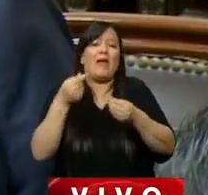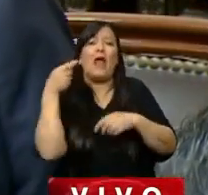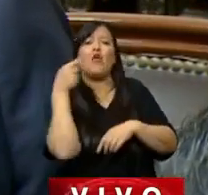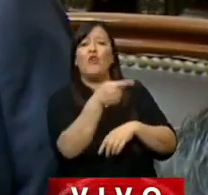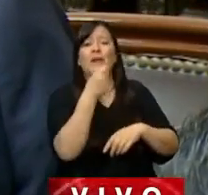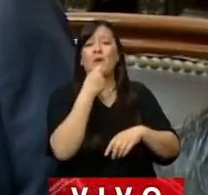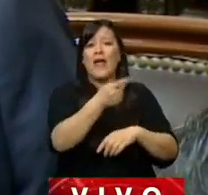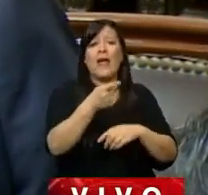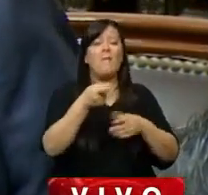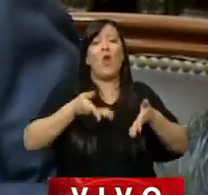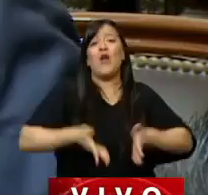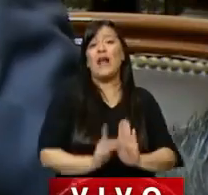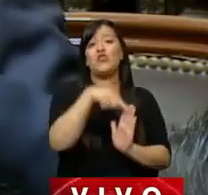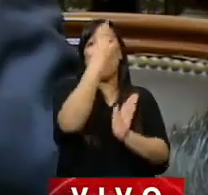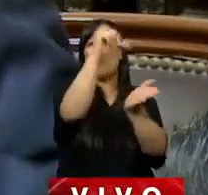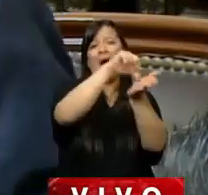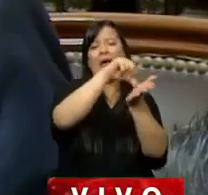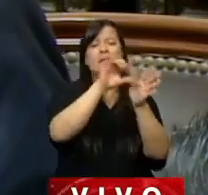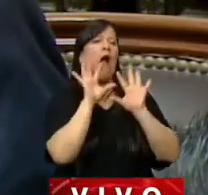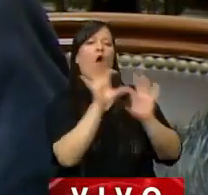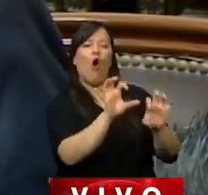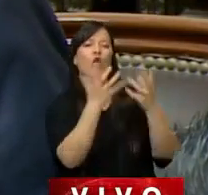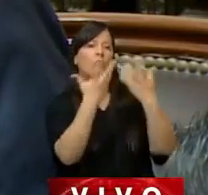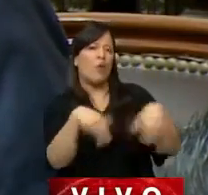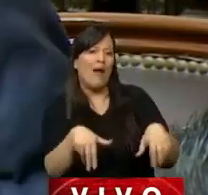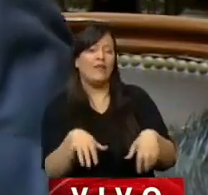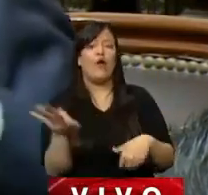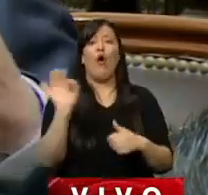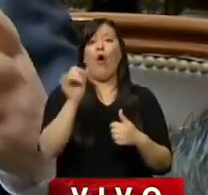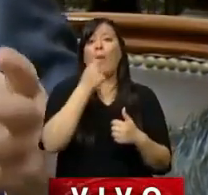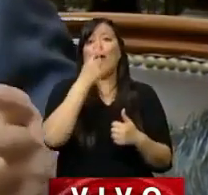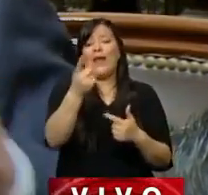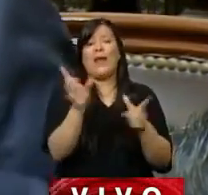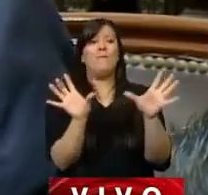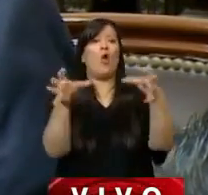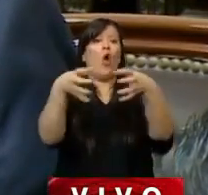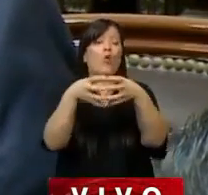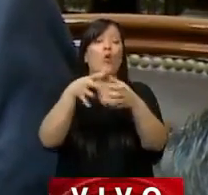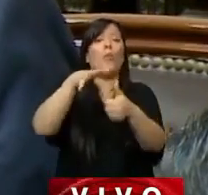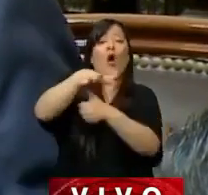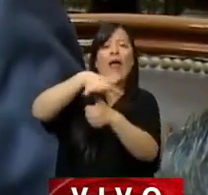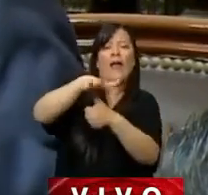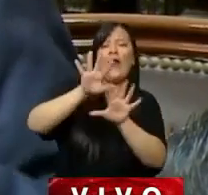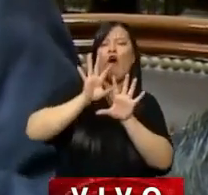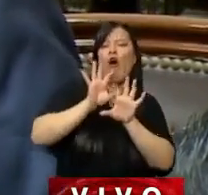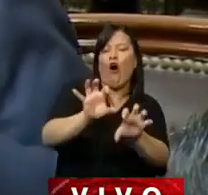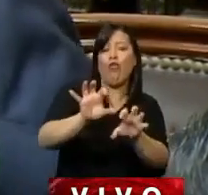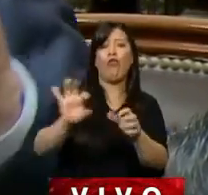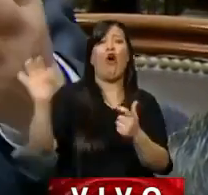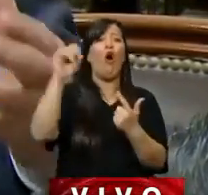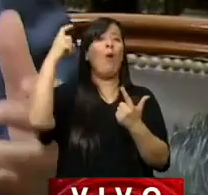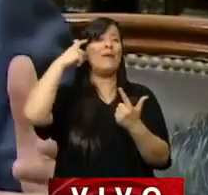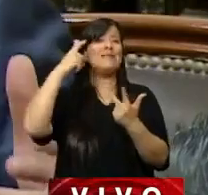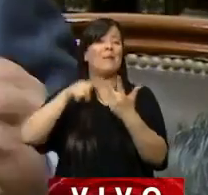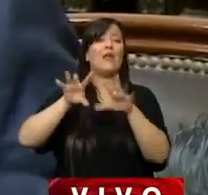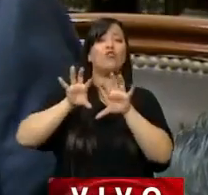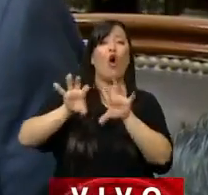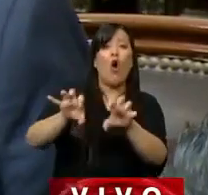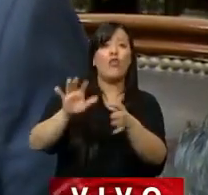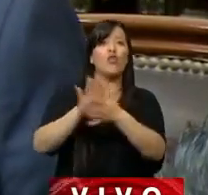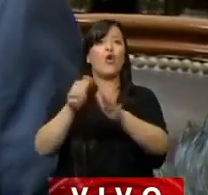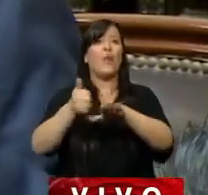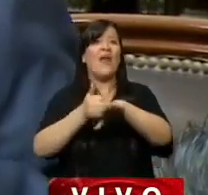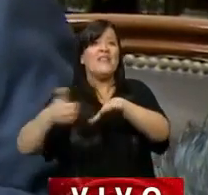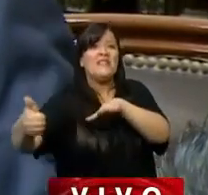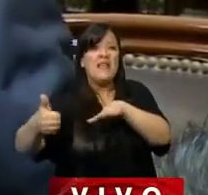una determinada nacionalidad, o un pensamiento de odio contra un determinado género, un pensamiento de odio contra las